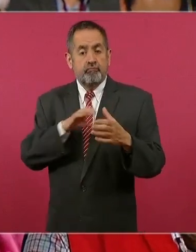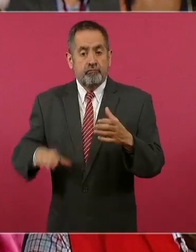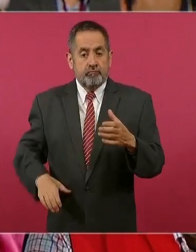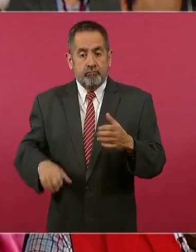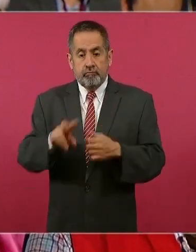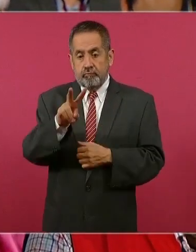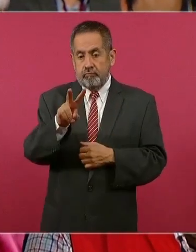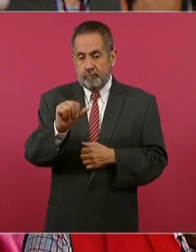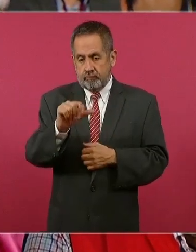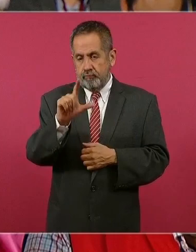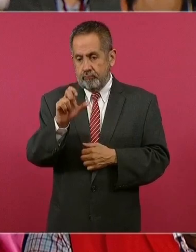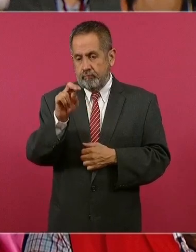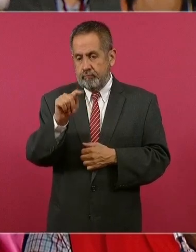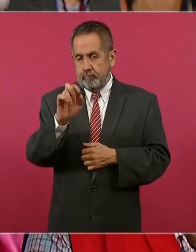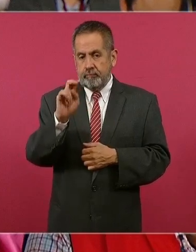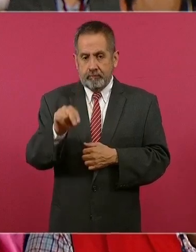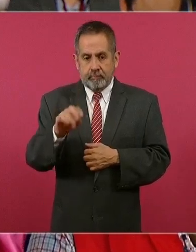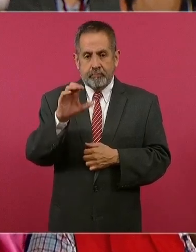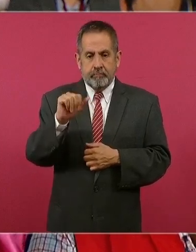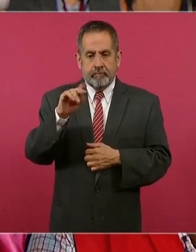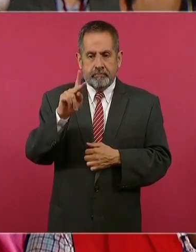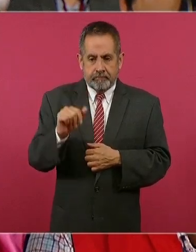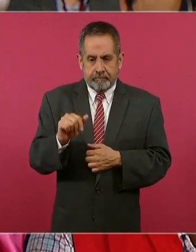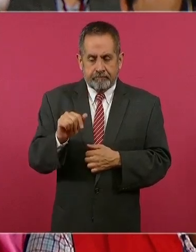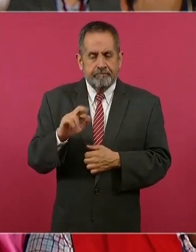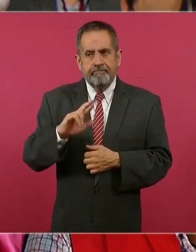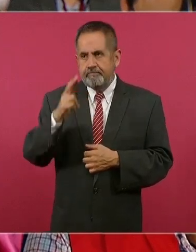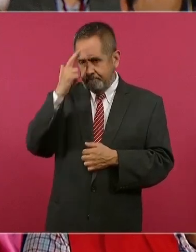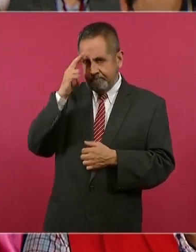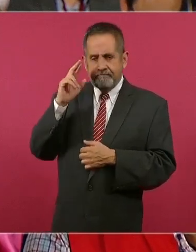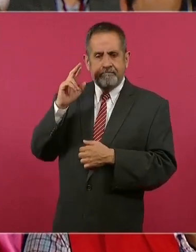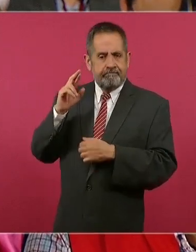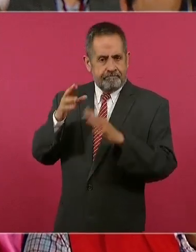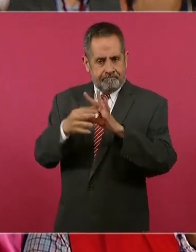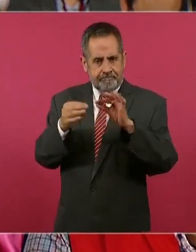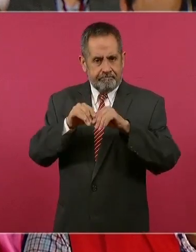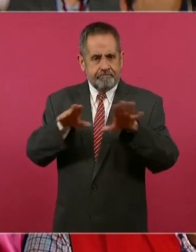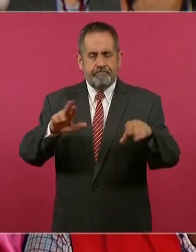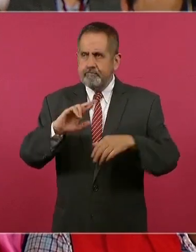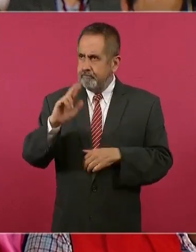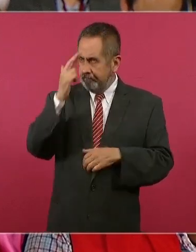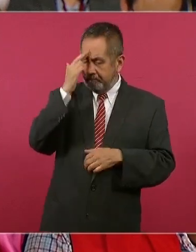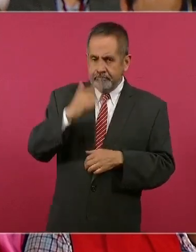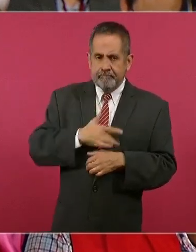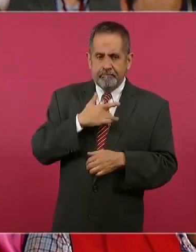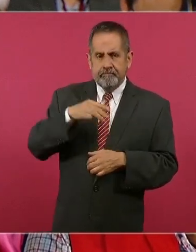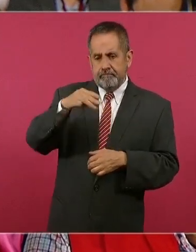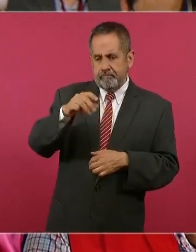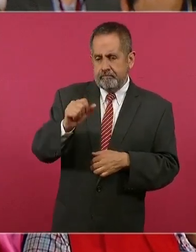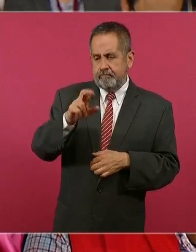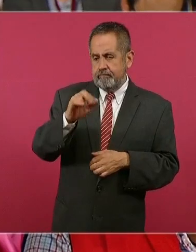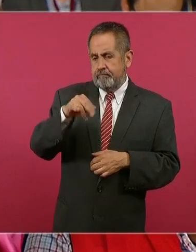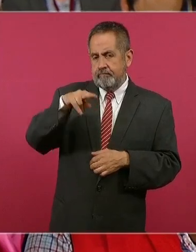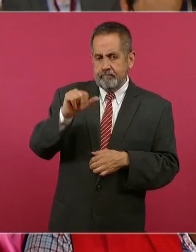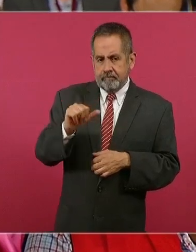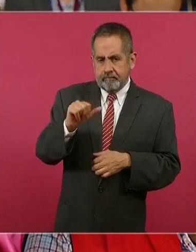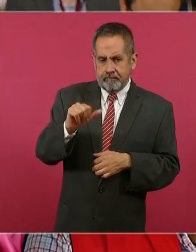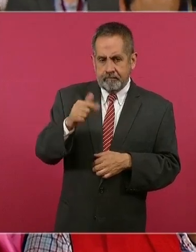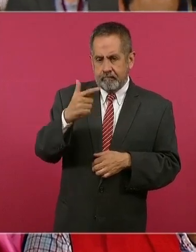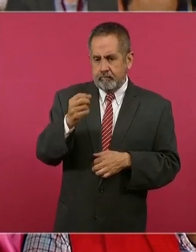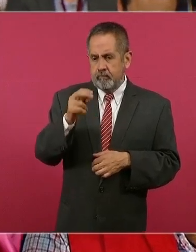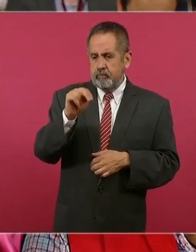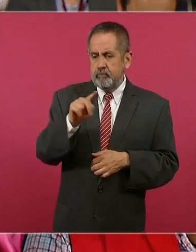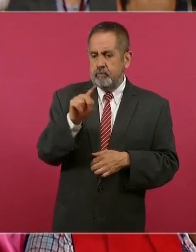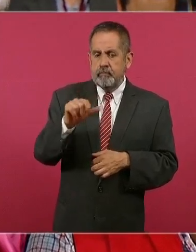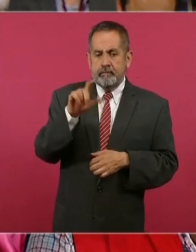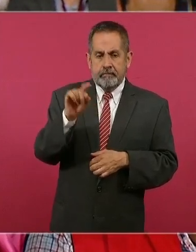fue Valentín Campa. Yo quiero traer aquí a la sala el recuerdo de Mariana